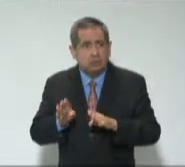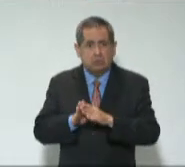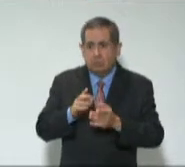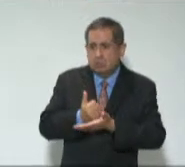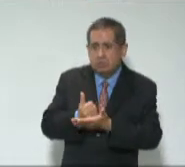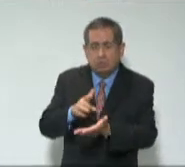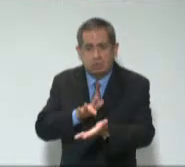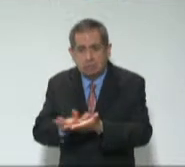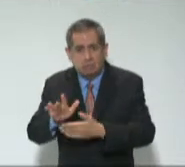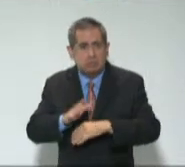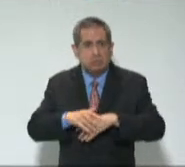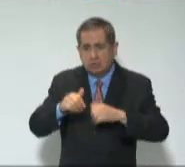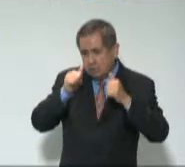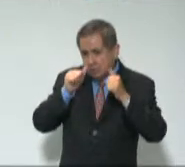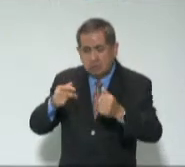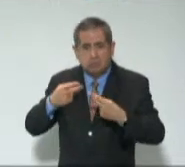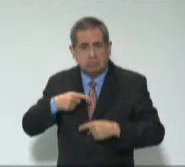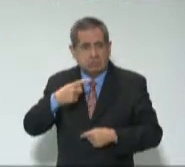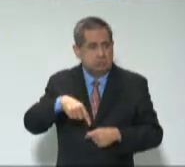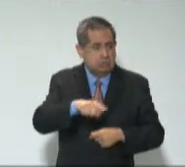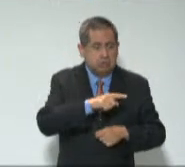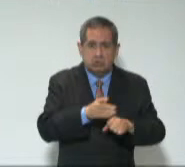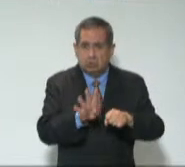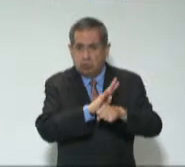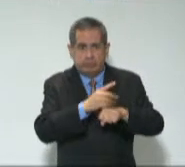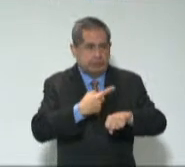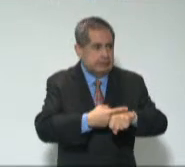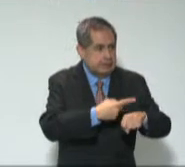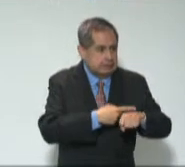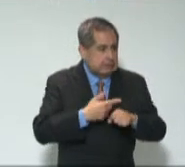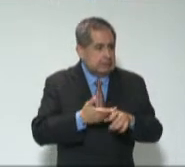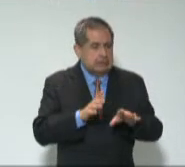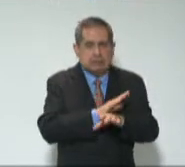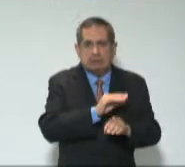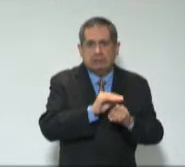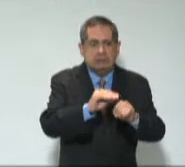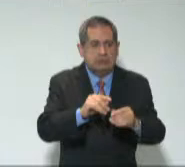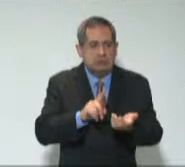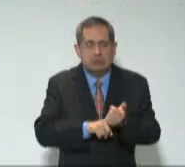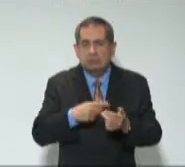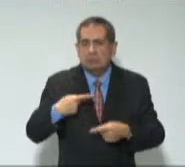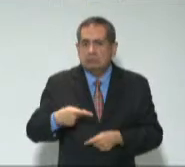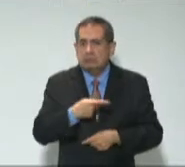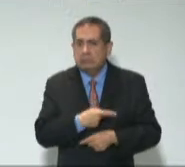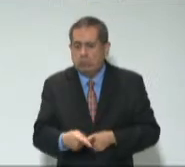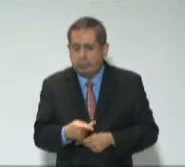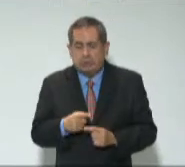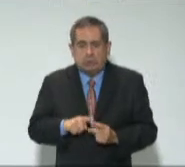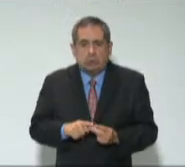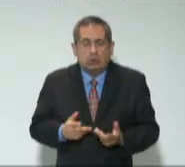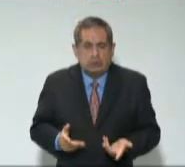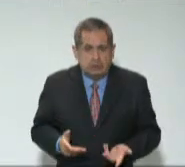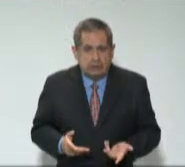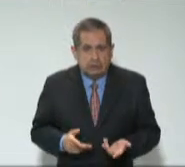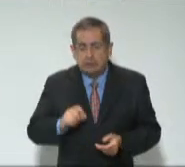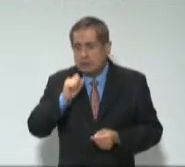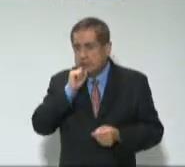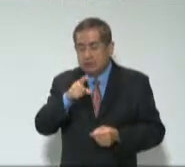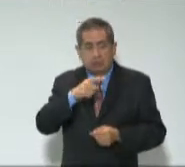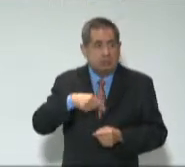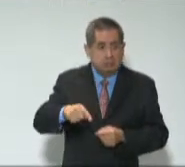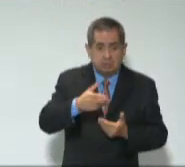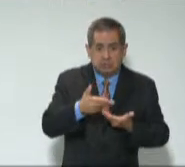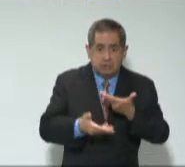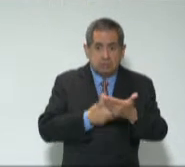la atención a los pacientes covid en entornos de recursos limitados pero también un desplazamiento de la demanda de los